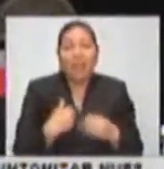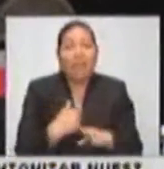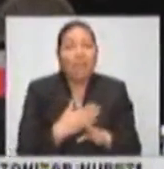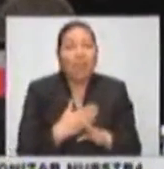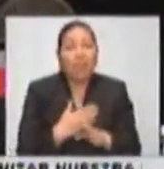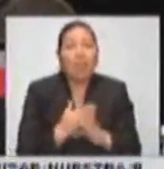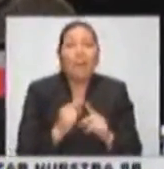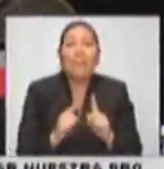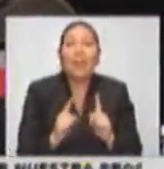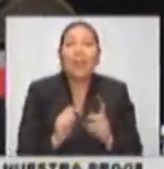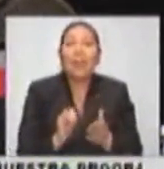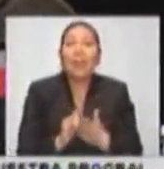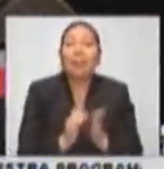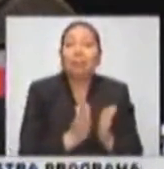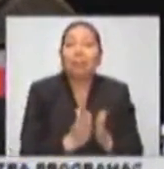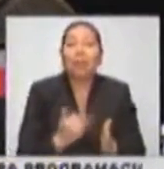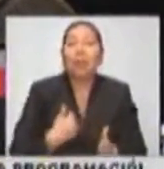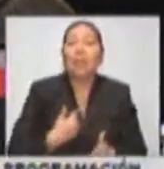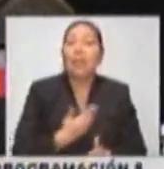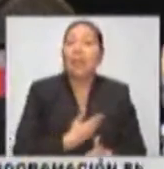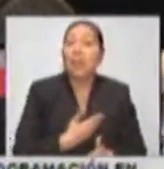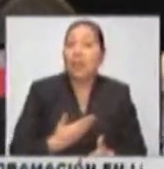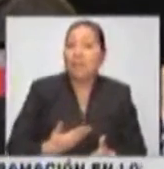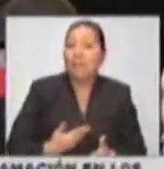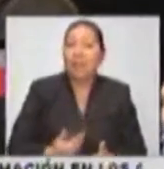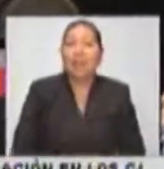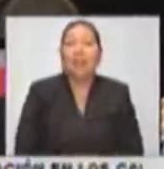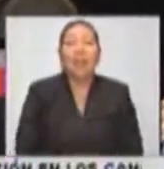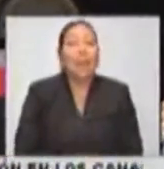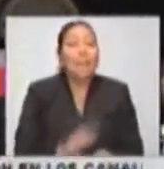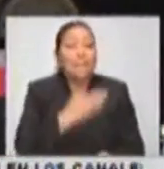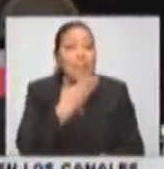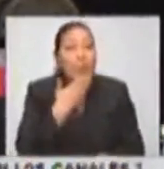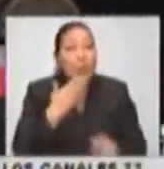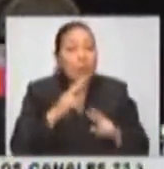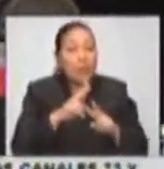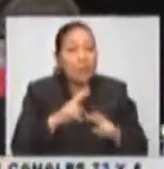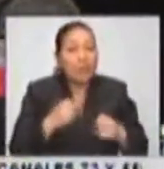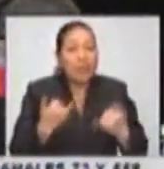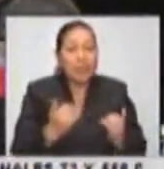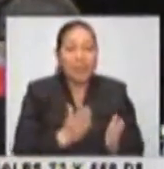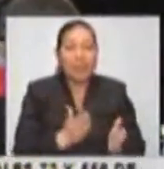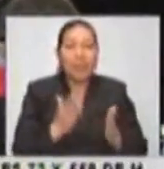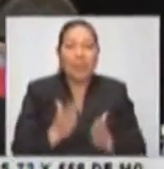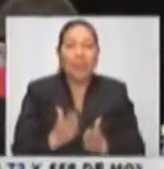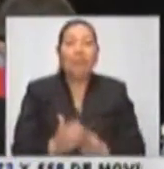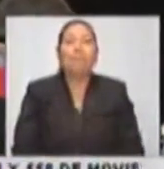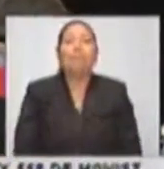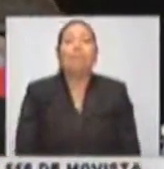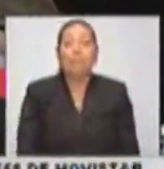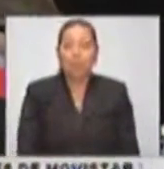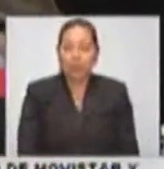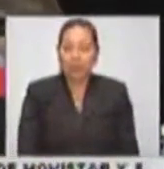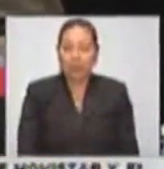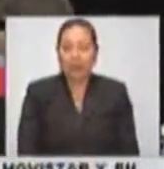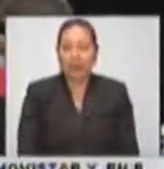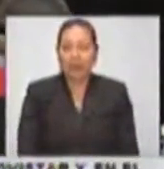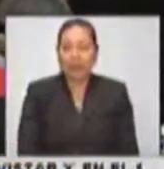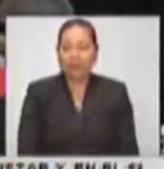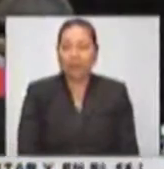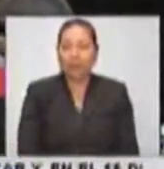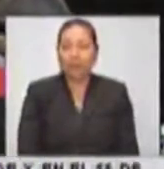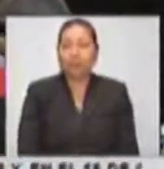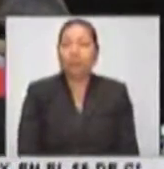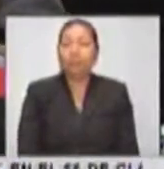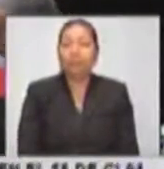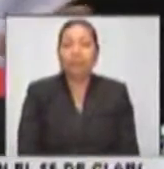metodologías y todo, pero las que son operativas de gobierno, las mejores experiencias las tenemos en este lado. Siguiente, por favor.